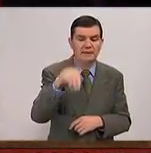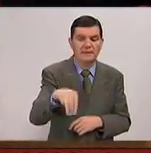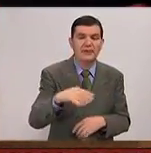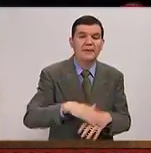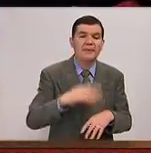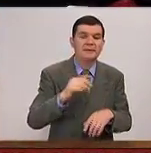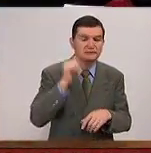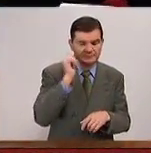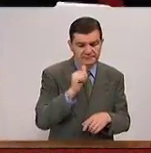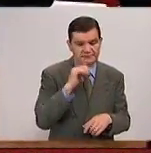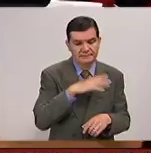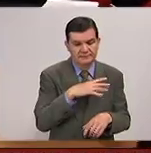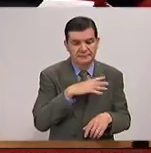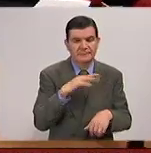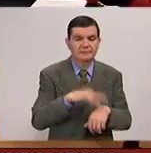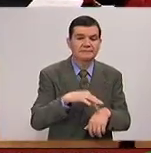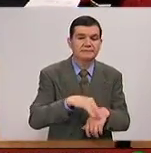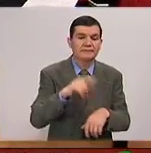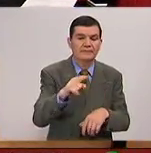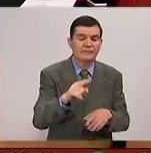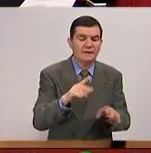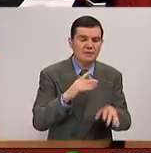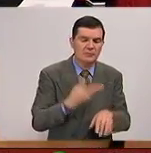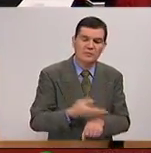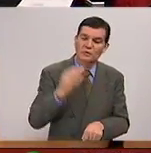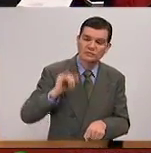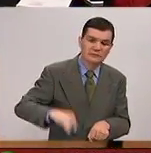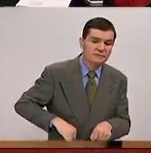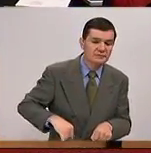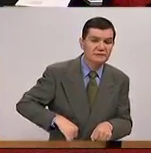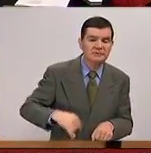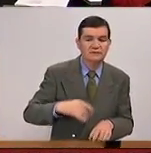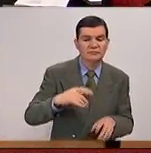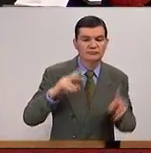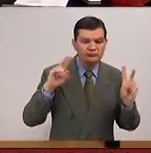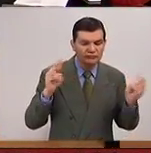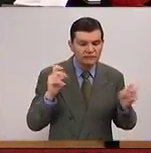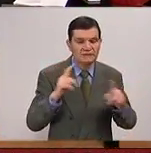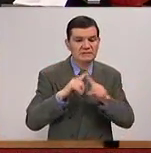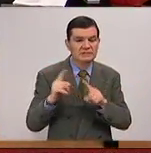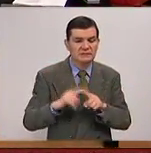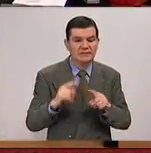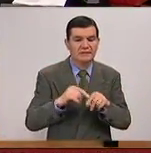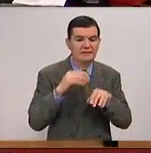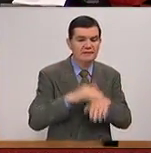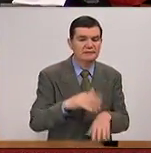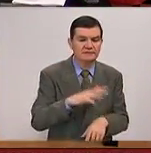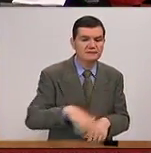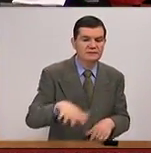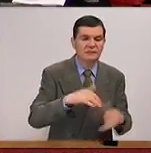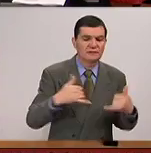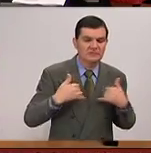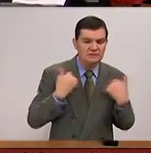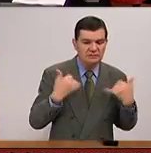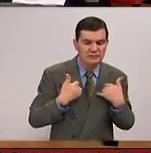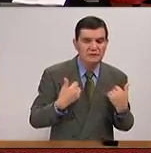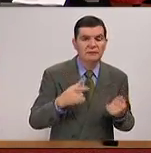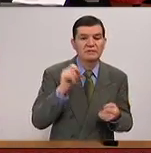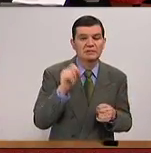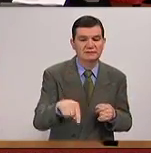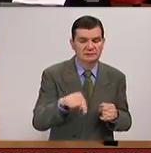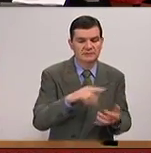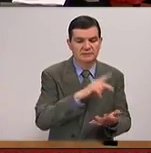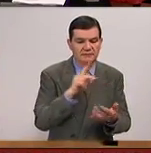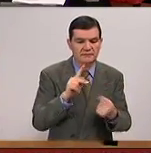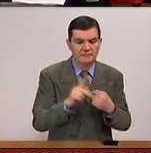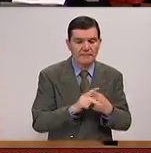porque siempre nos traes, doctora, estudios muy interesantes con respecto al comportamiento de los jóvenes en este